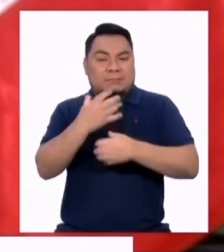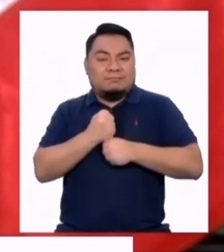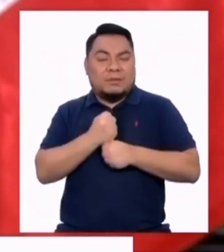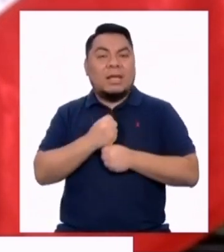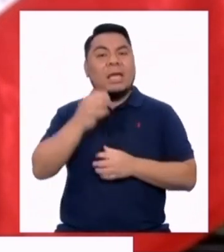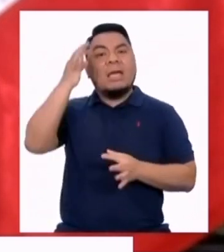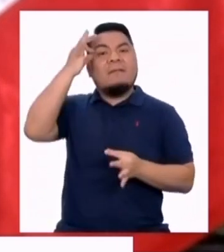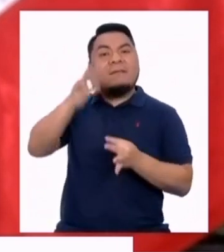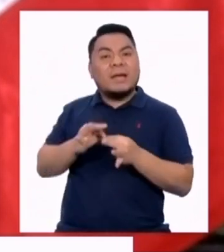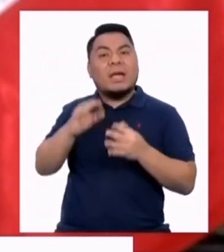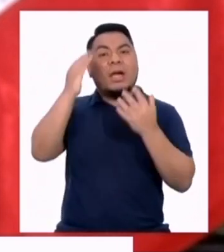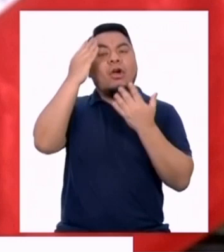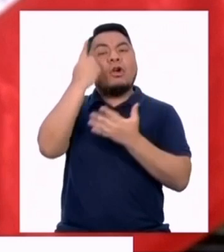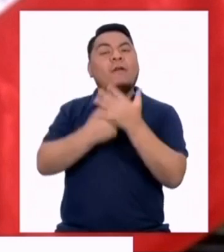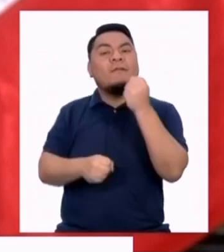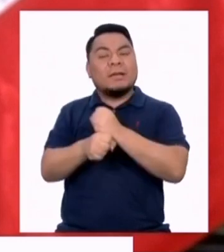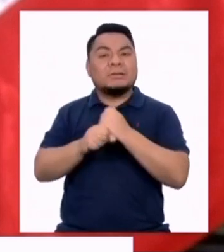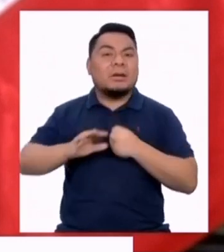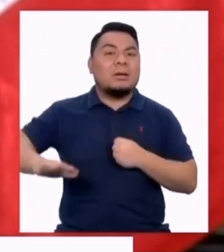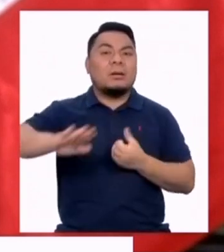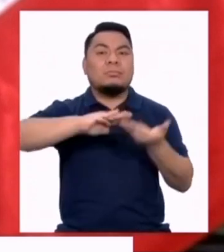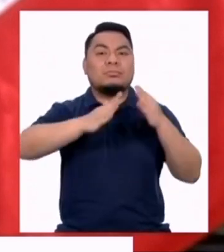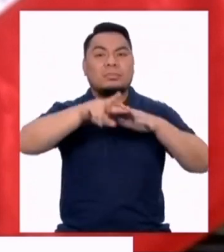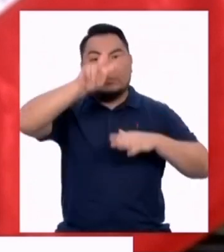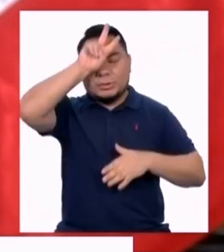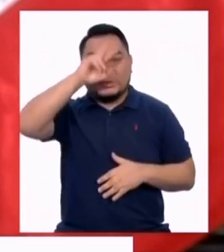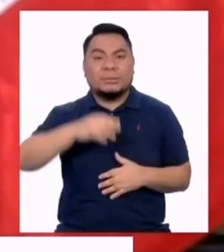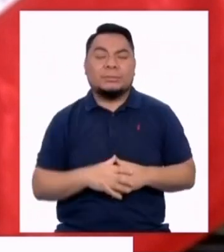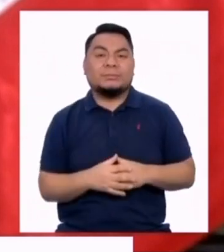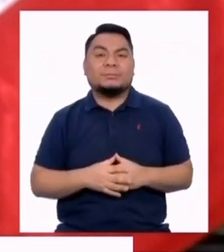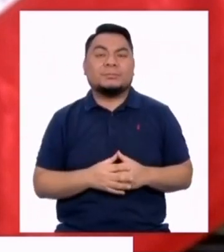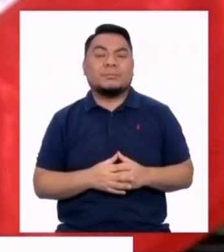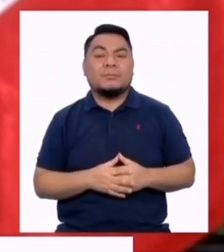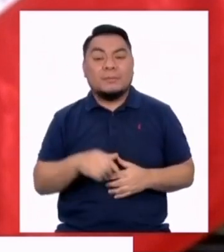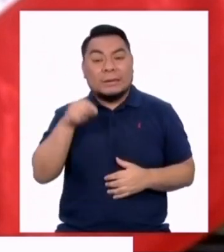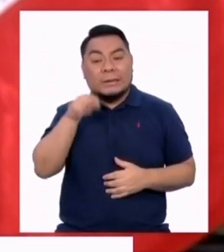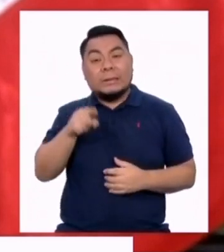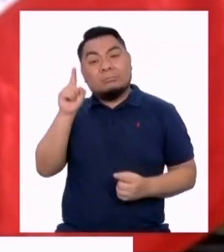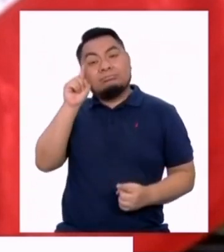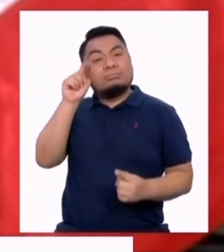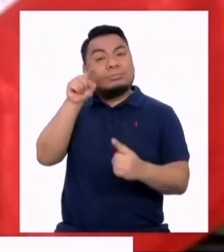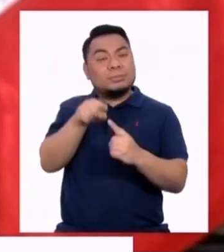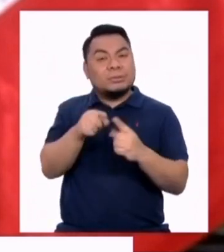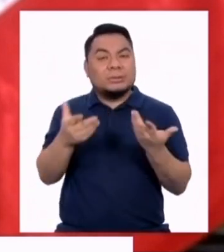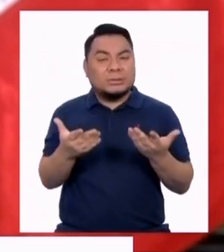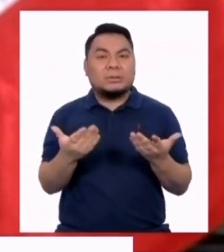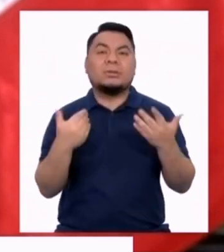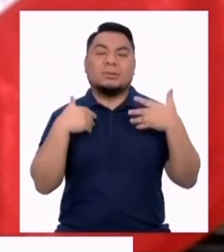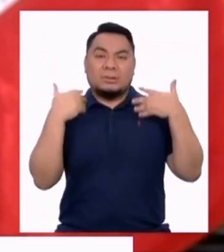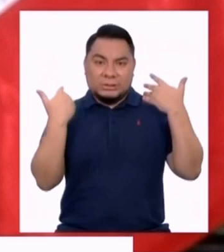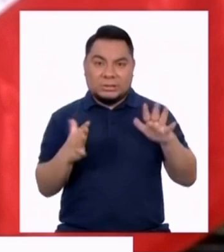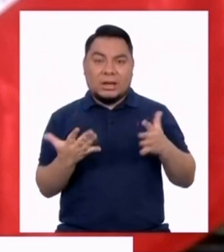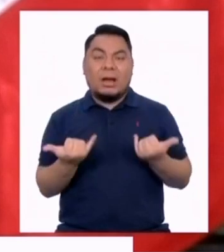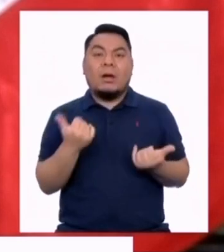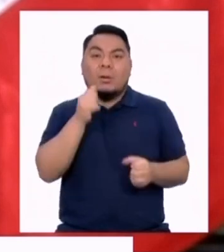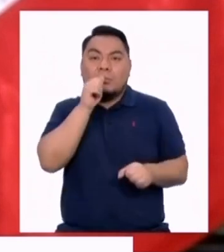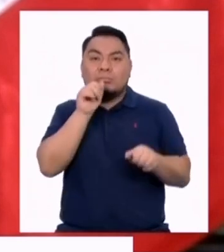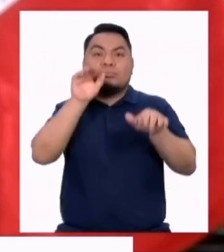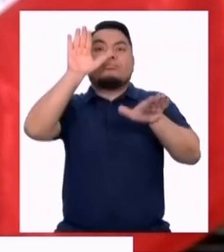con ese propósito acabo de tomar juramento al nuevo gabinete ministerial